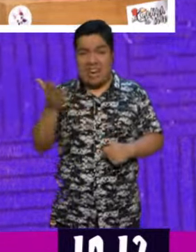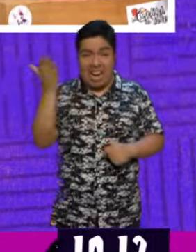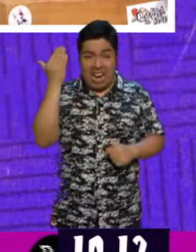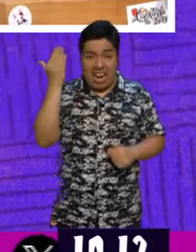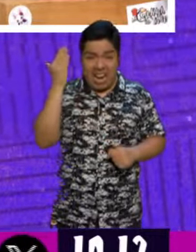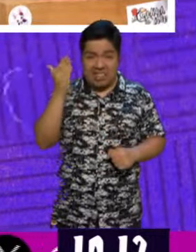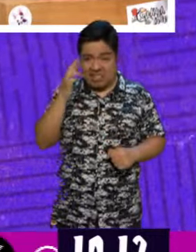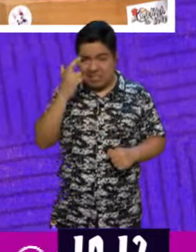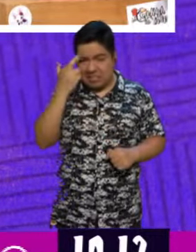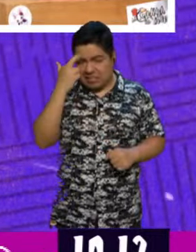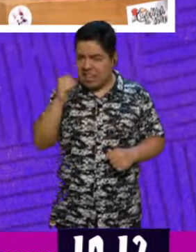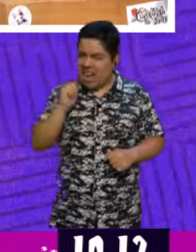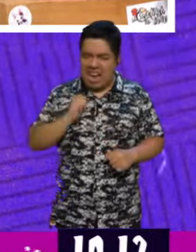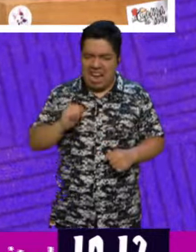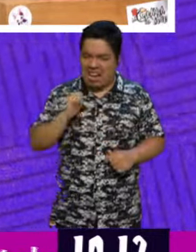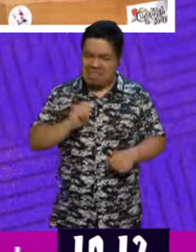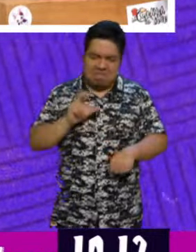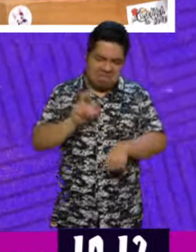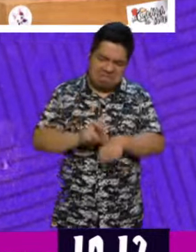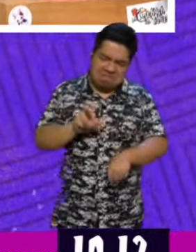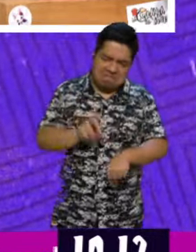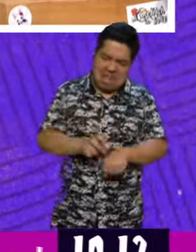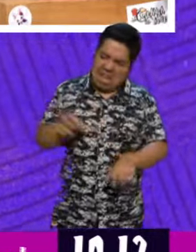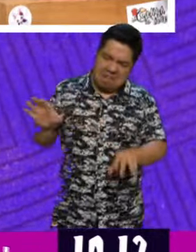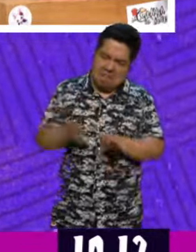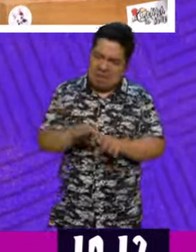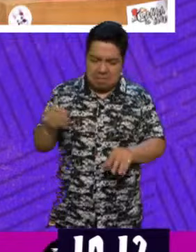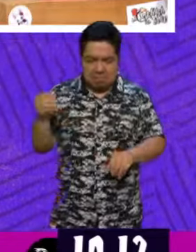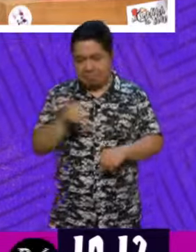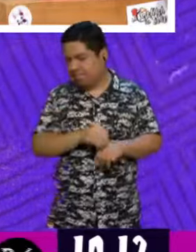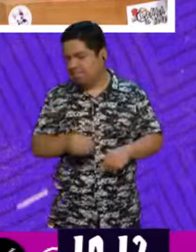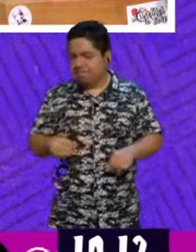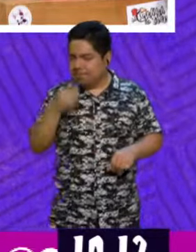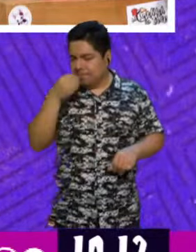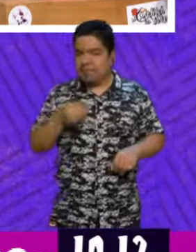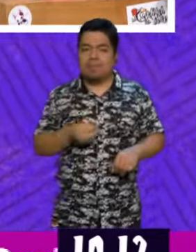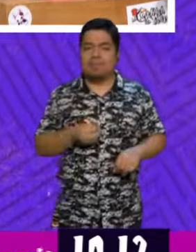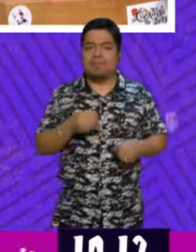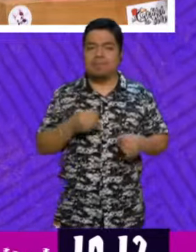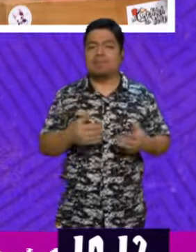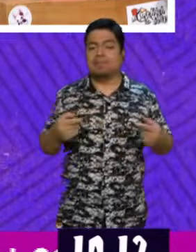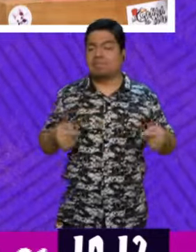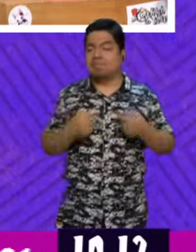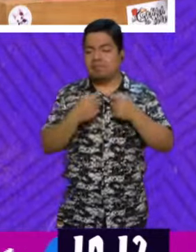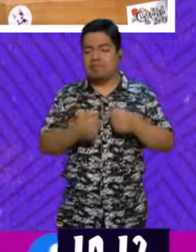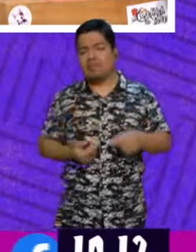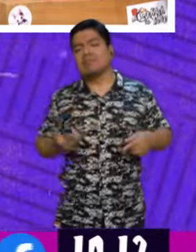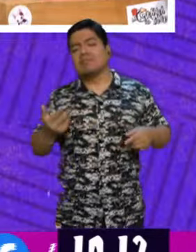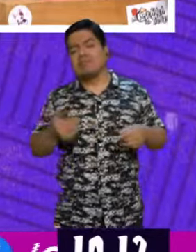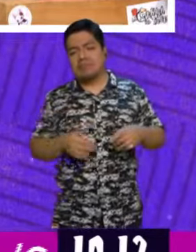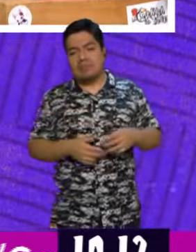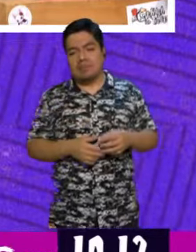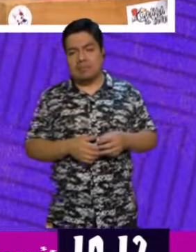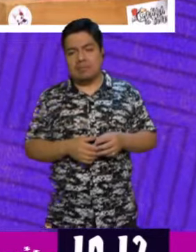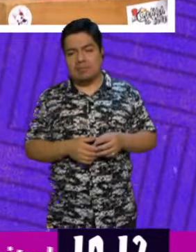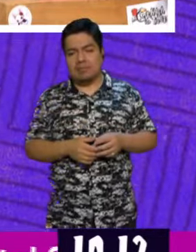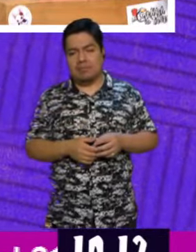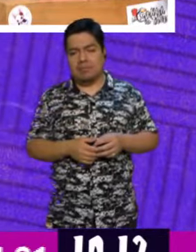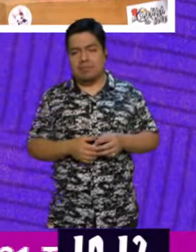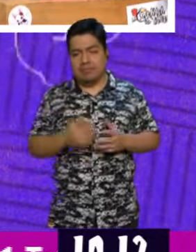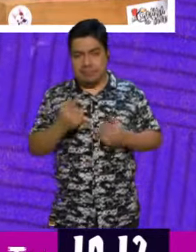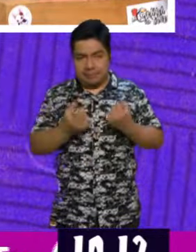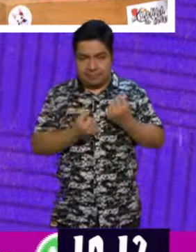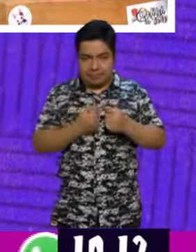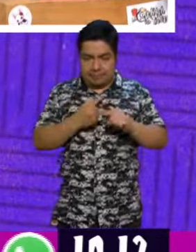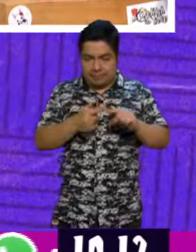eso era a Wilbur. Eso y jugo de naranja, no, que además no. pura alergia. A ver. Bueno, hay varios